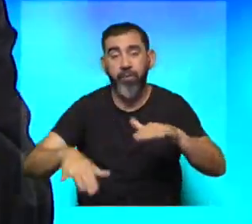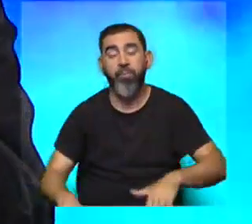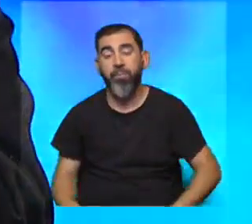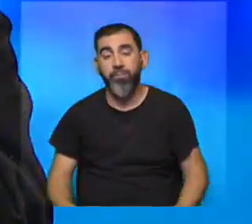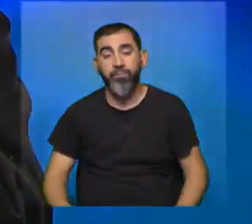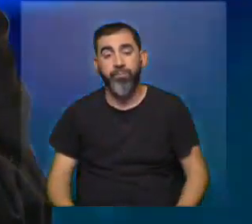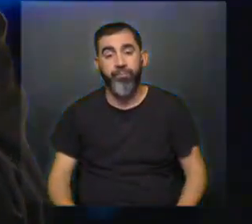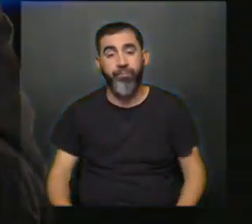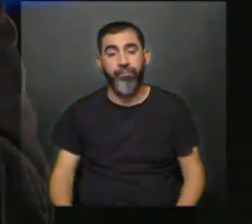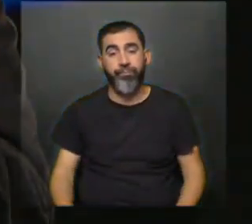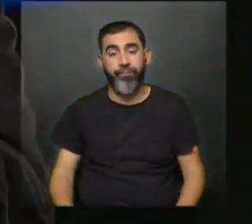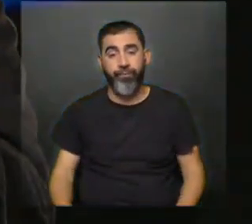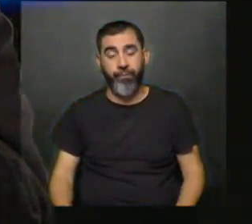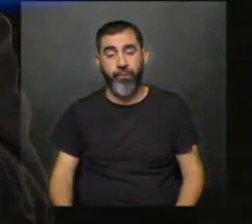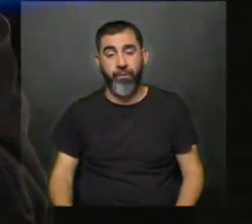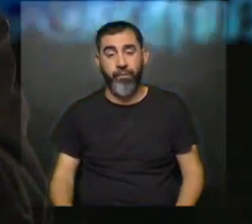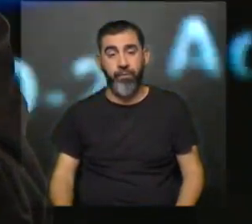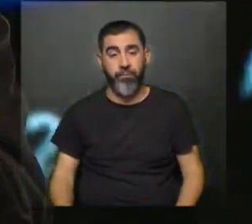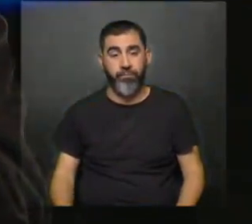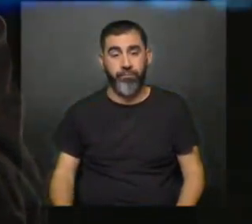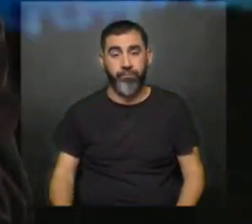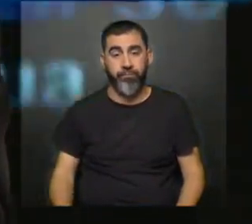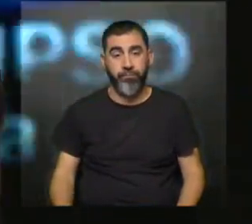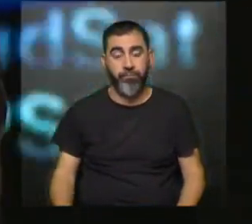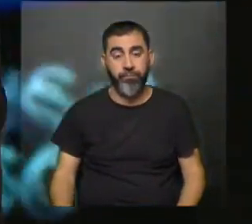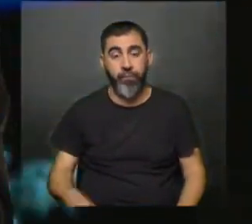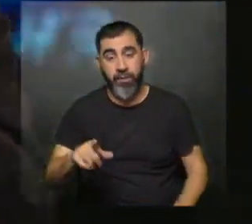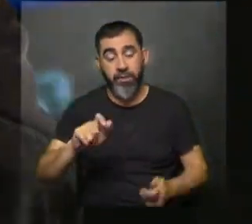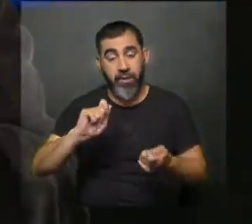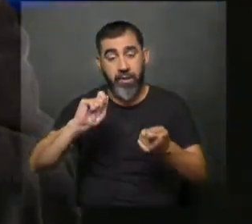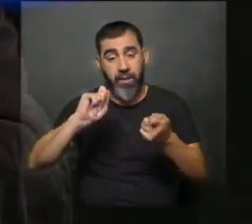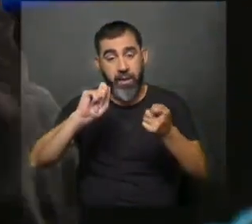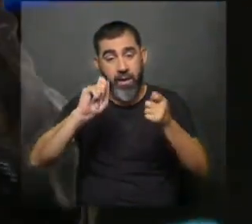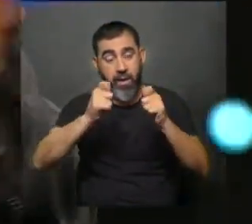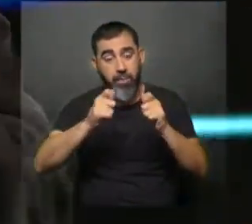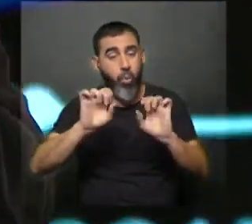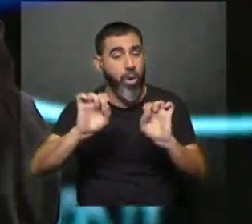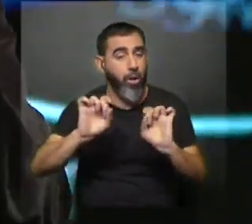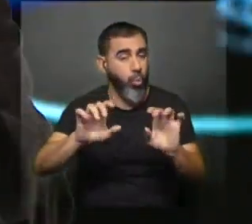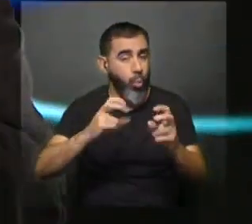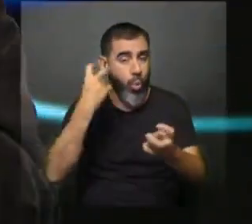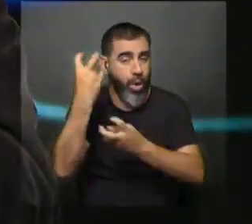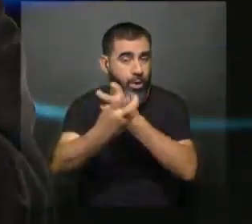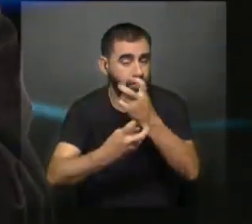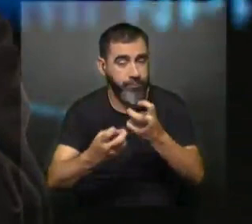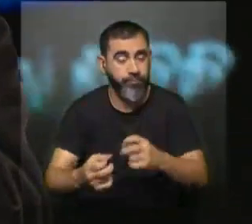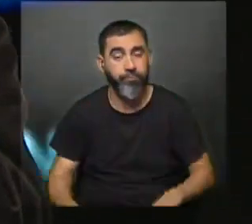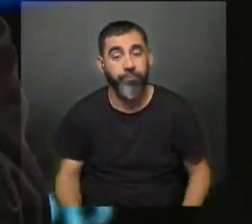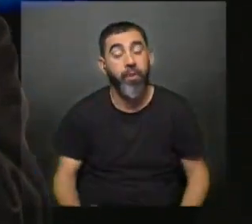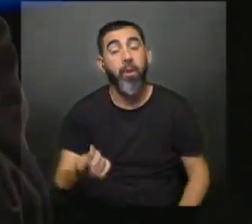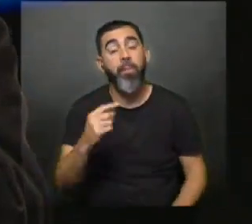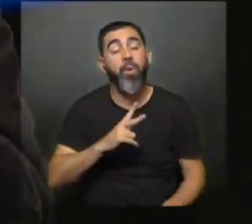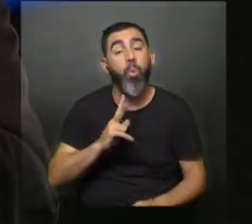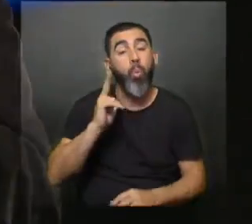bien? ¿Qué pasa? Ese modo de variabilidad es natural, siempre existió, pero el